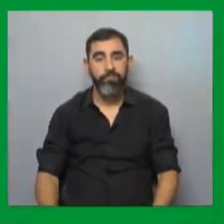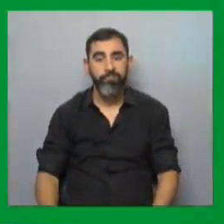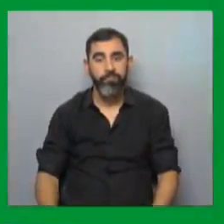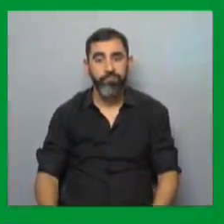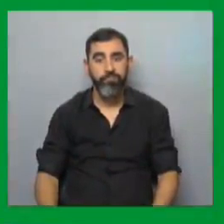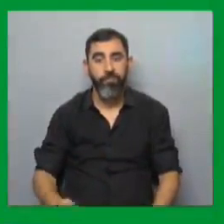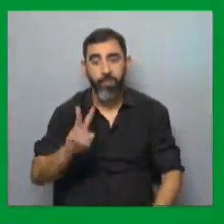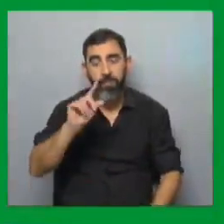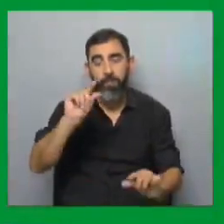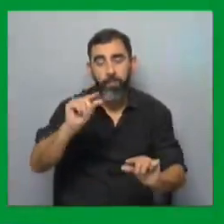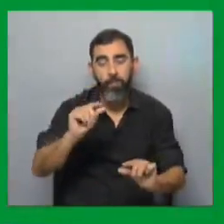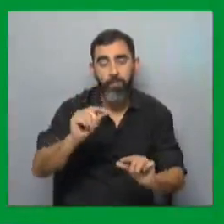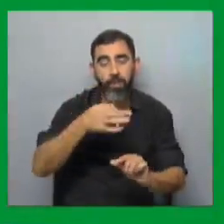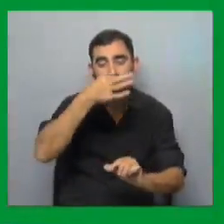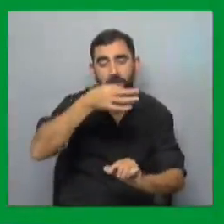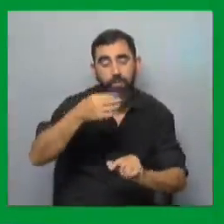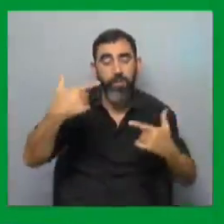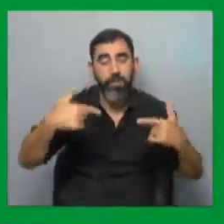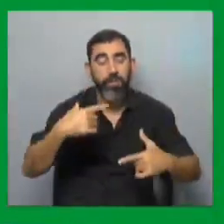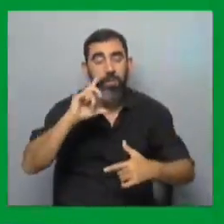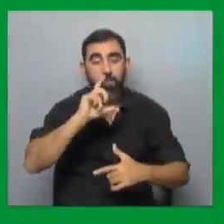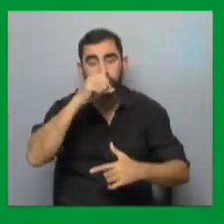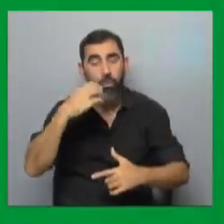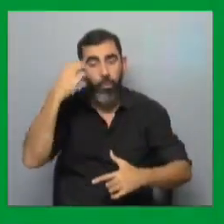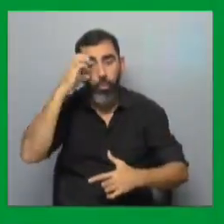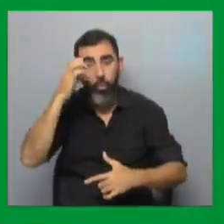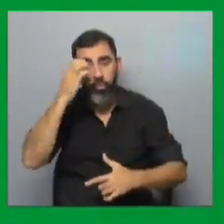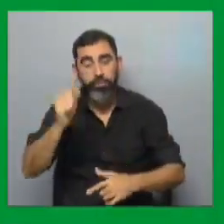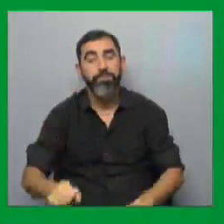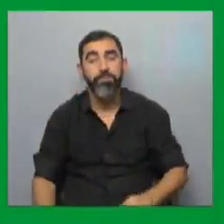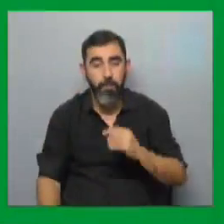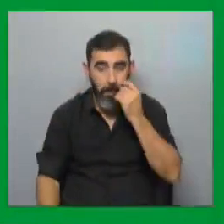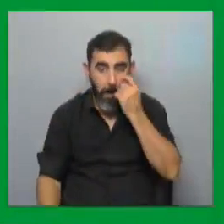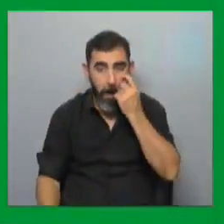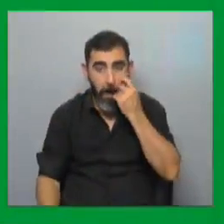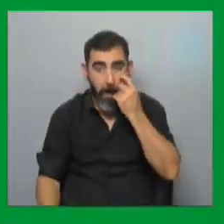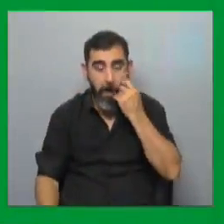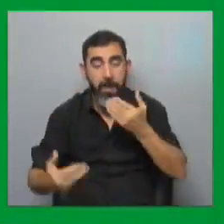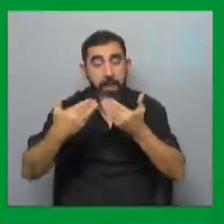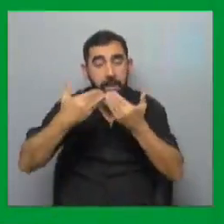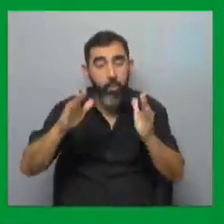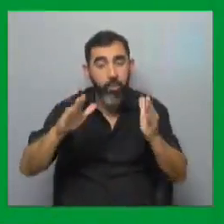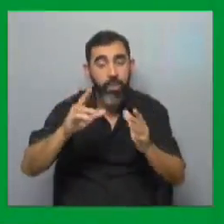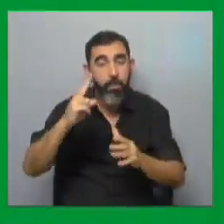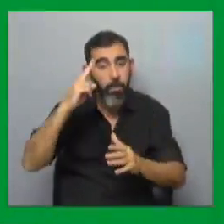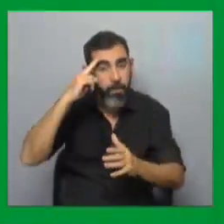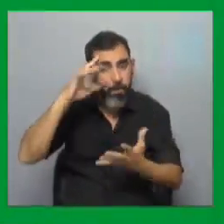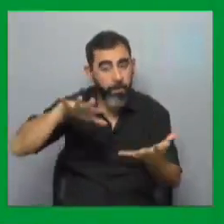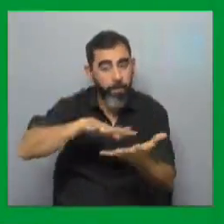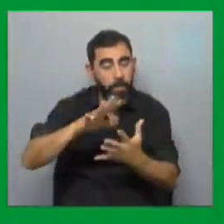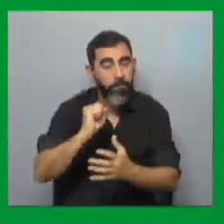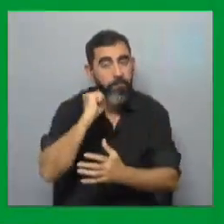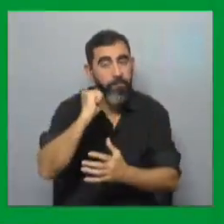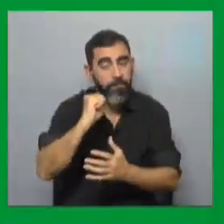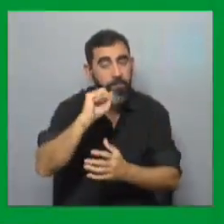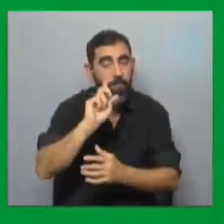Bien, veíamos entonces parte de las declaraciones que daba la intendenta de Montevideo, Carolina Cose, en la inauguración de ese espacio tan